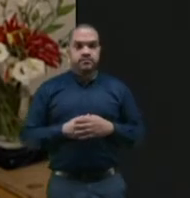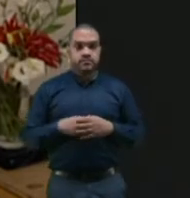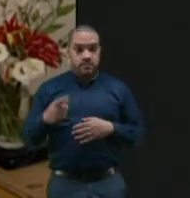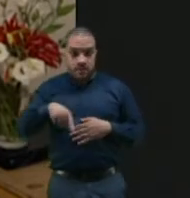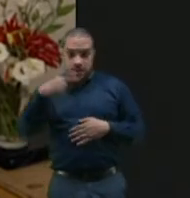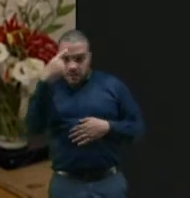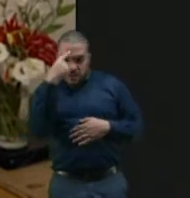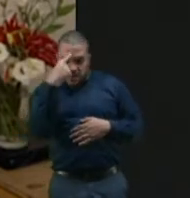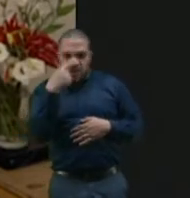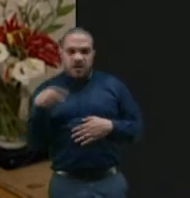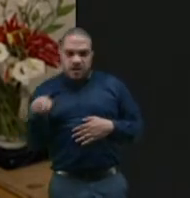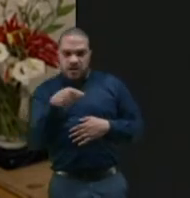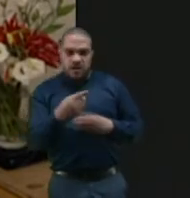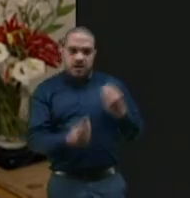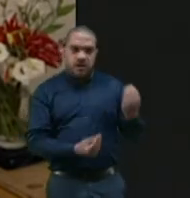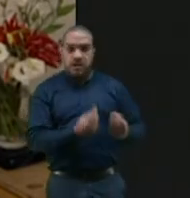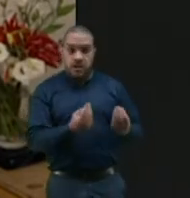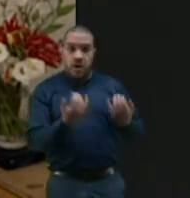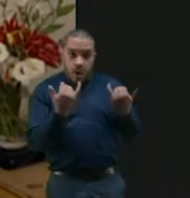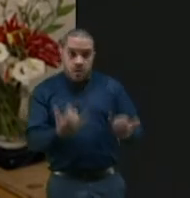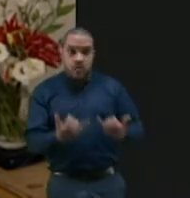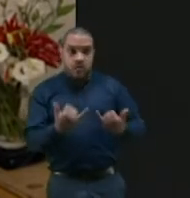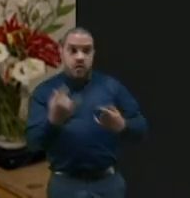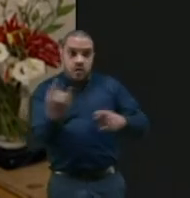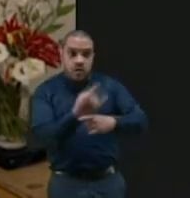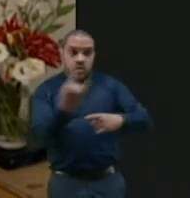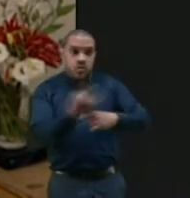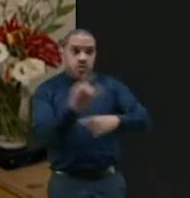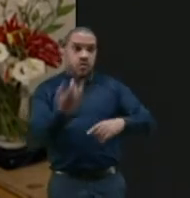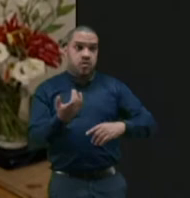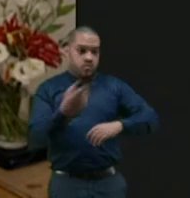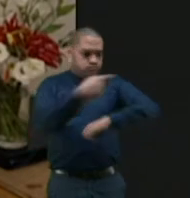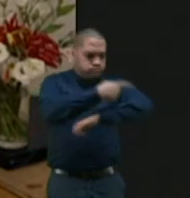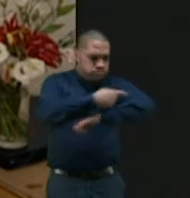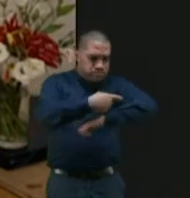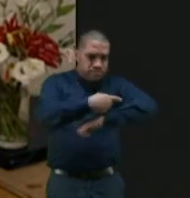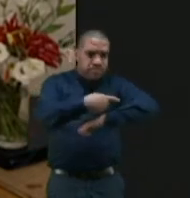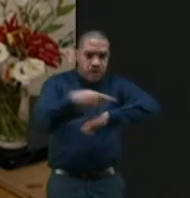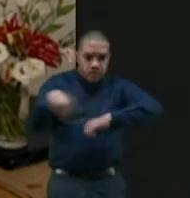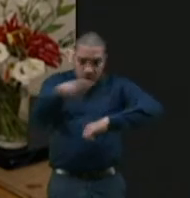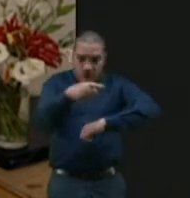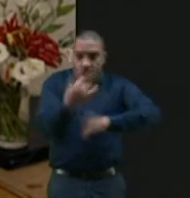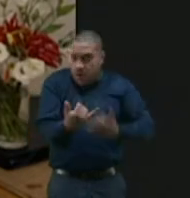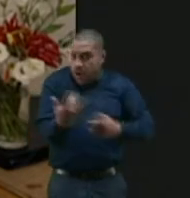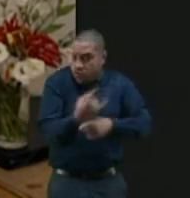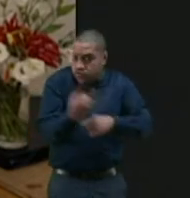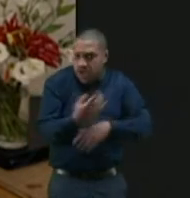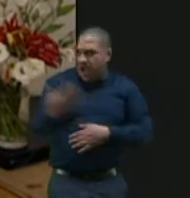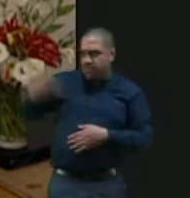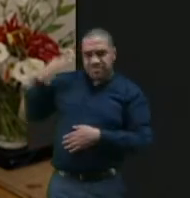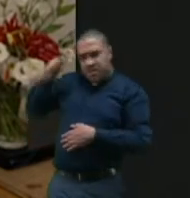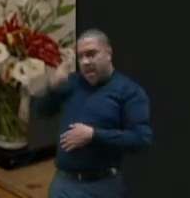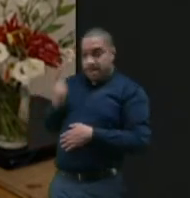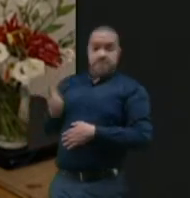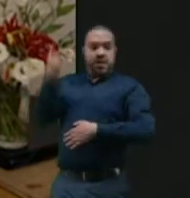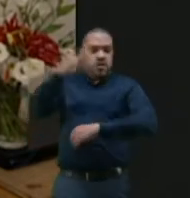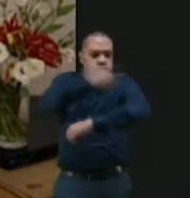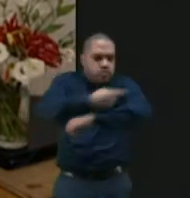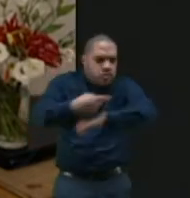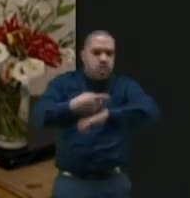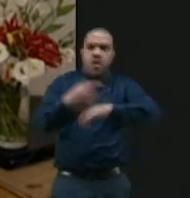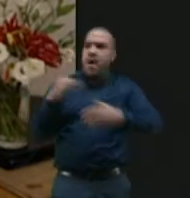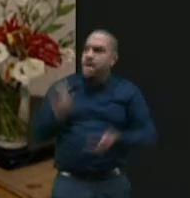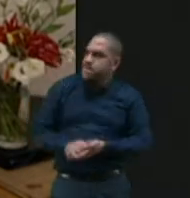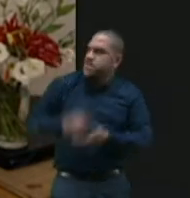está utilizando Google en este momento de la misma forma que utilizamos Google la primera vez que lo usamos. Utilizamos Google lo mismo que